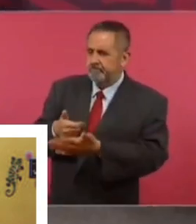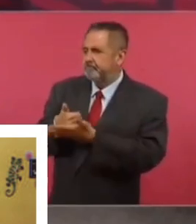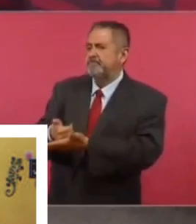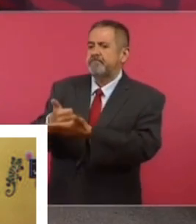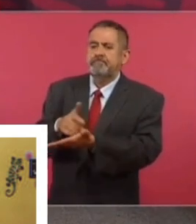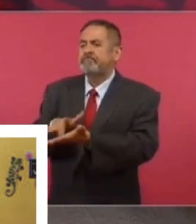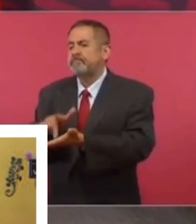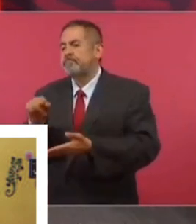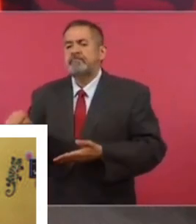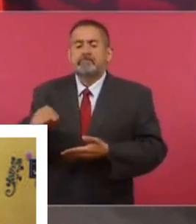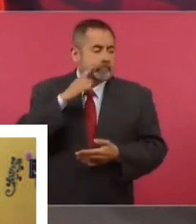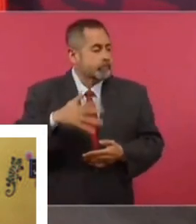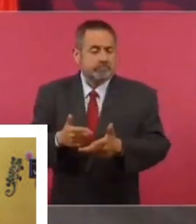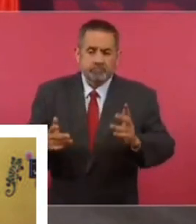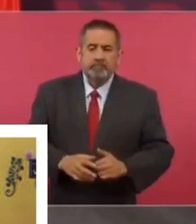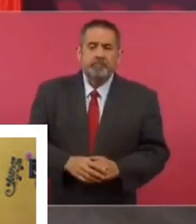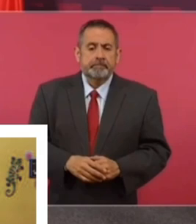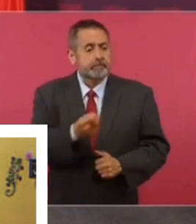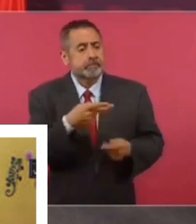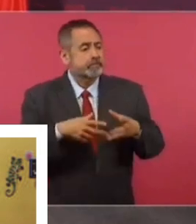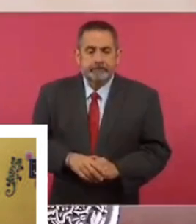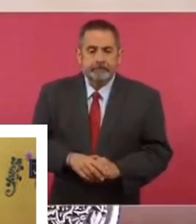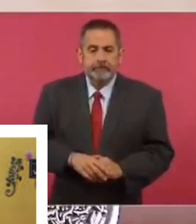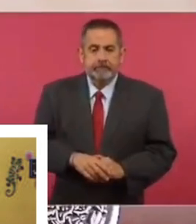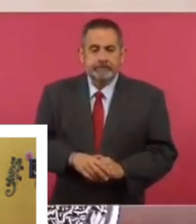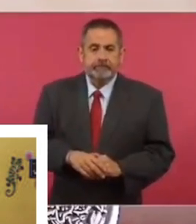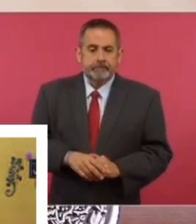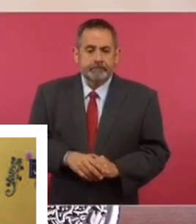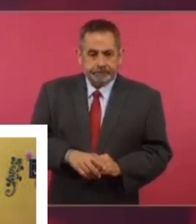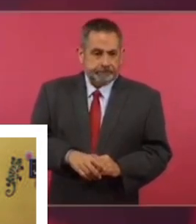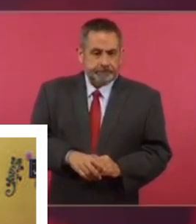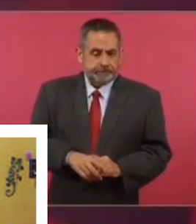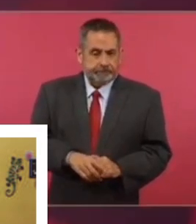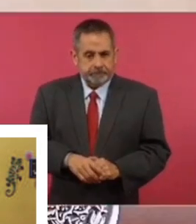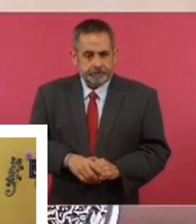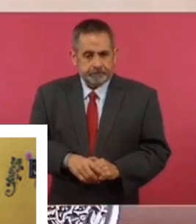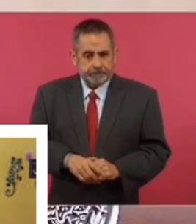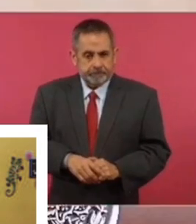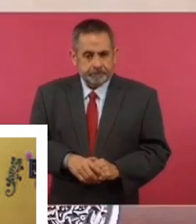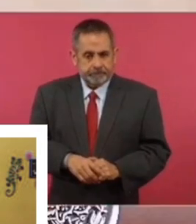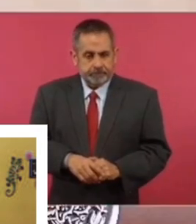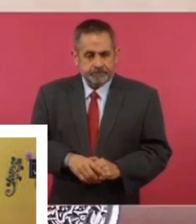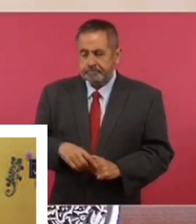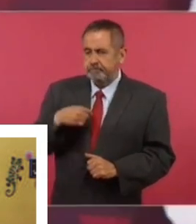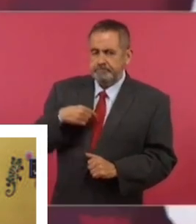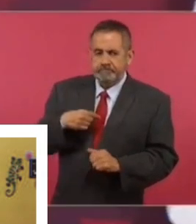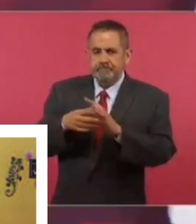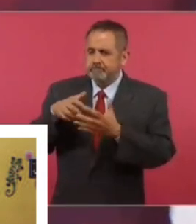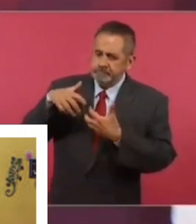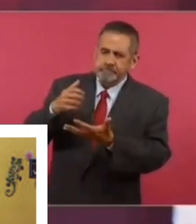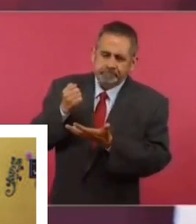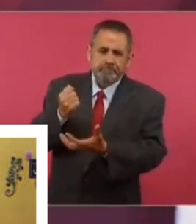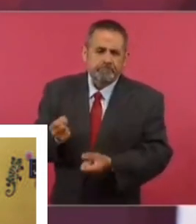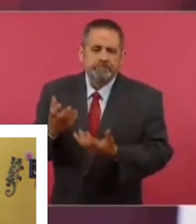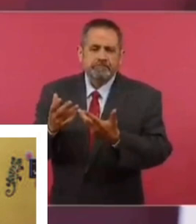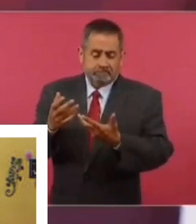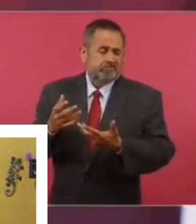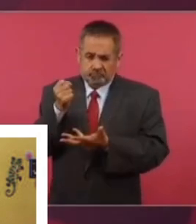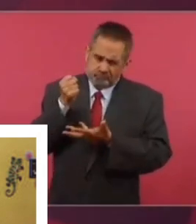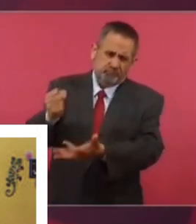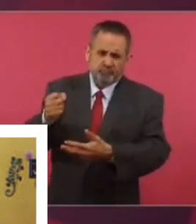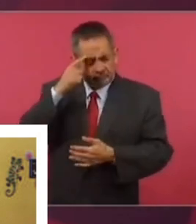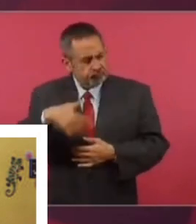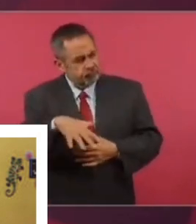ayudando en la búsqueda de desaparecidos. No voy a especificar sobre el presupuesto que